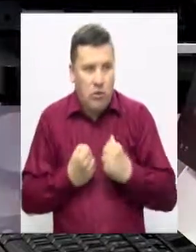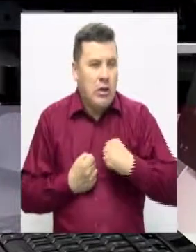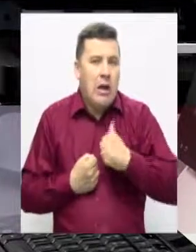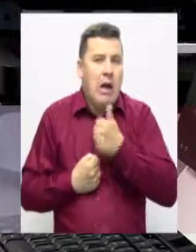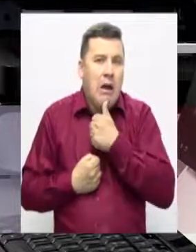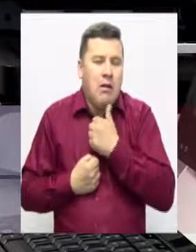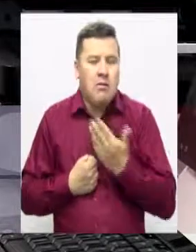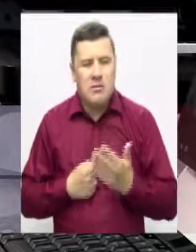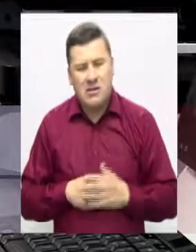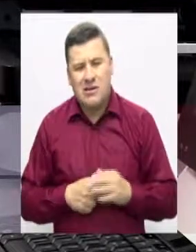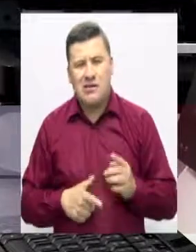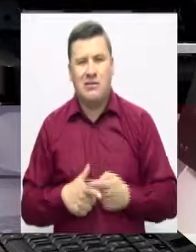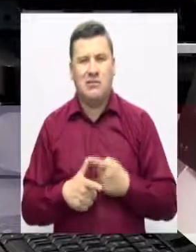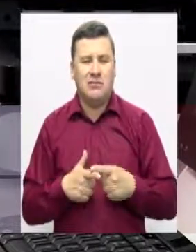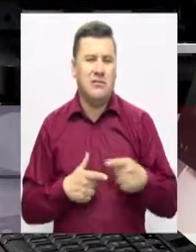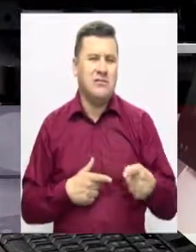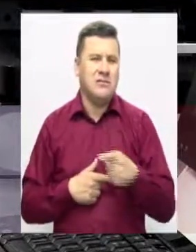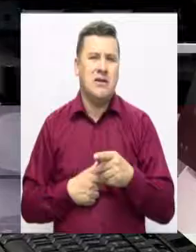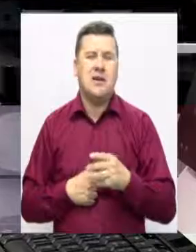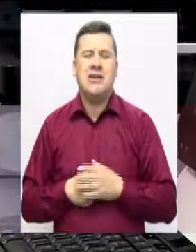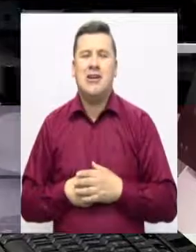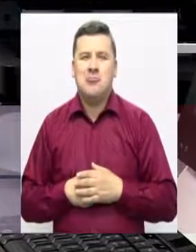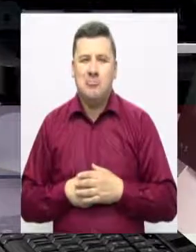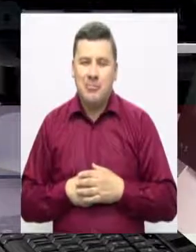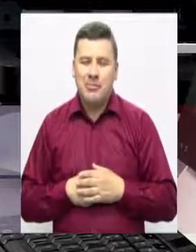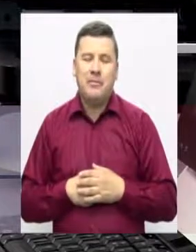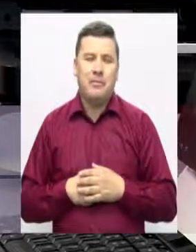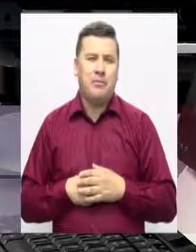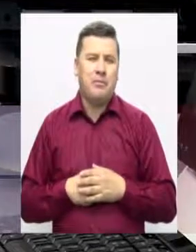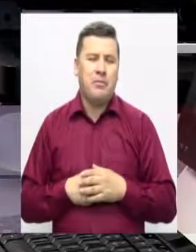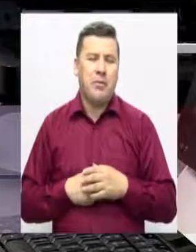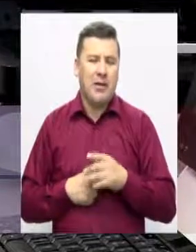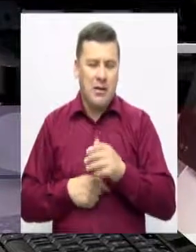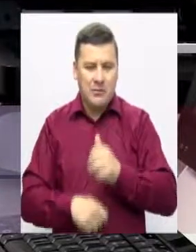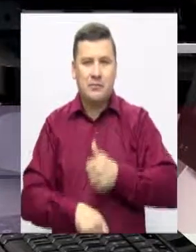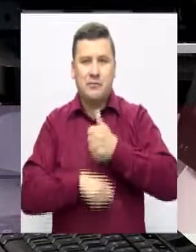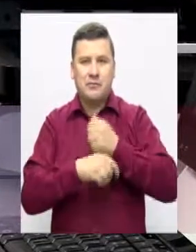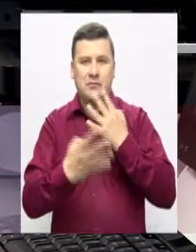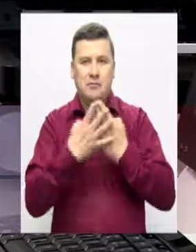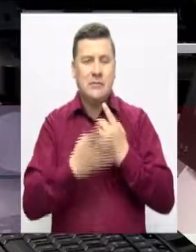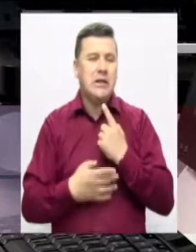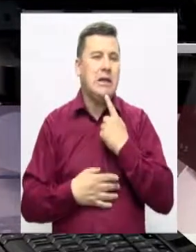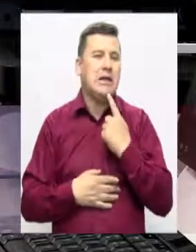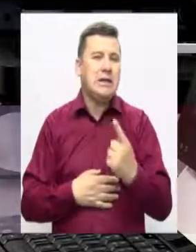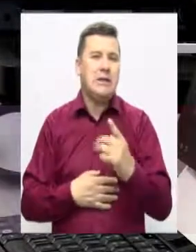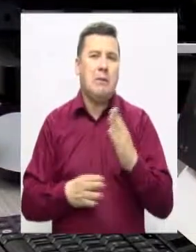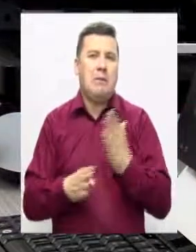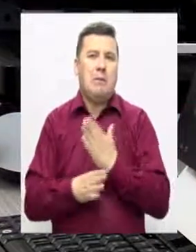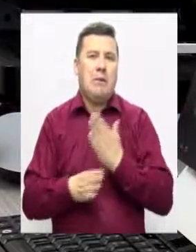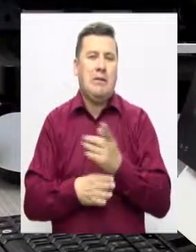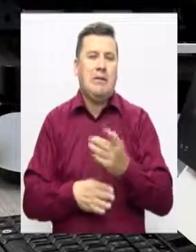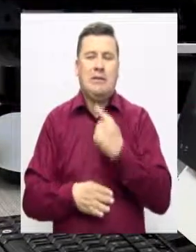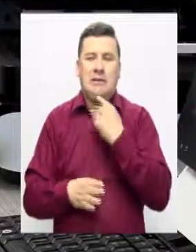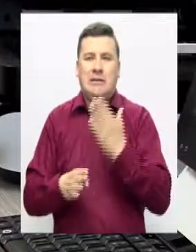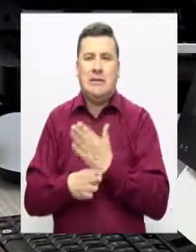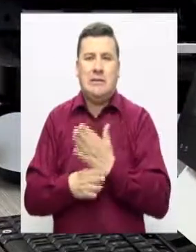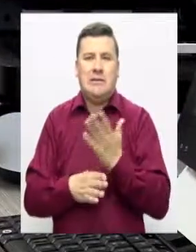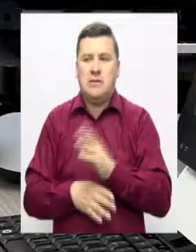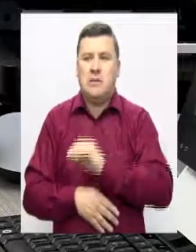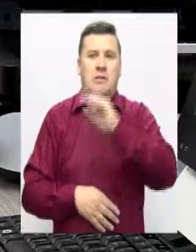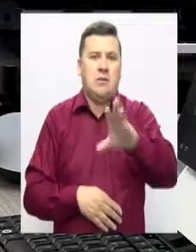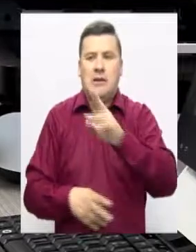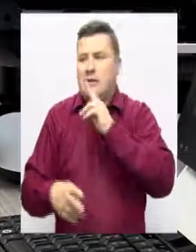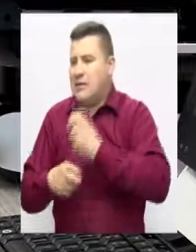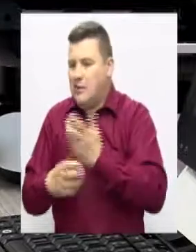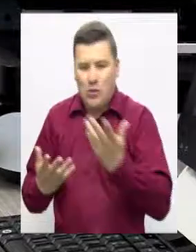agua. Entonces, el propio director de la cárcel dice que se ven problemas cuando llega a trasladar a otra